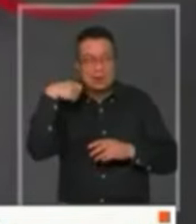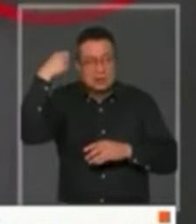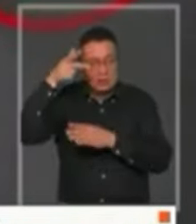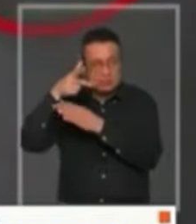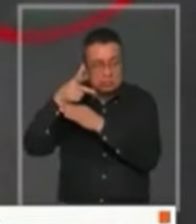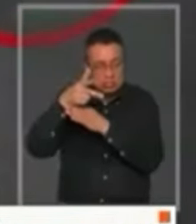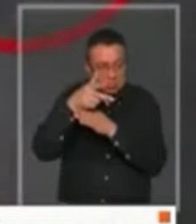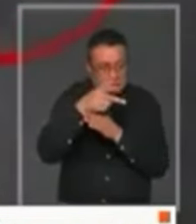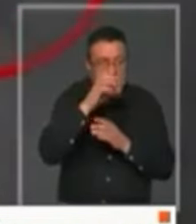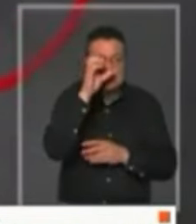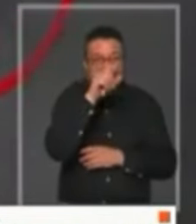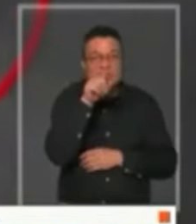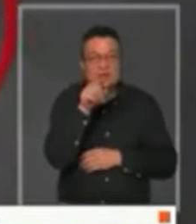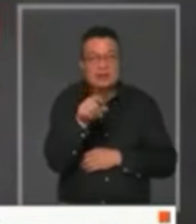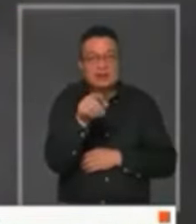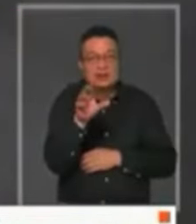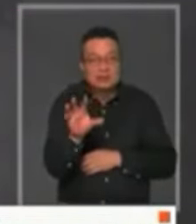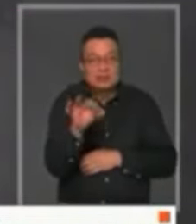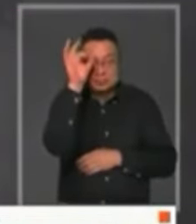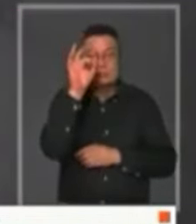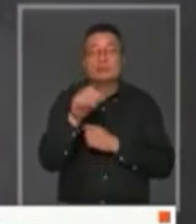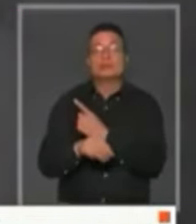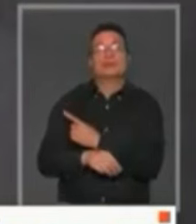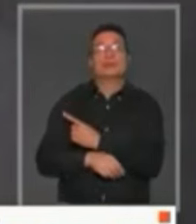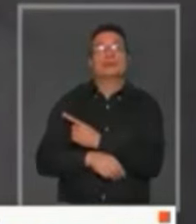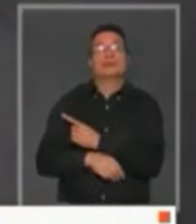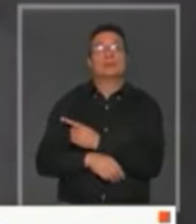de seguridad y se encontró con lo siguiente.